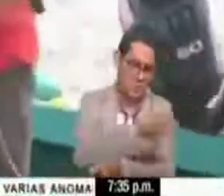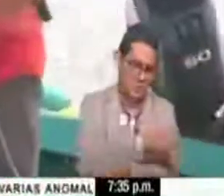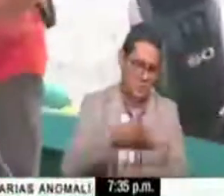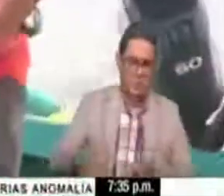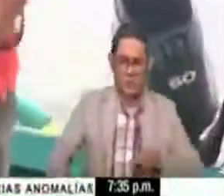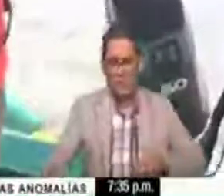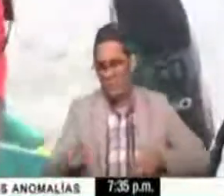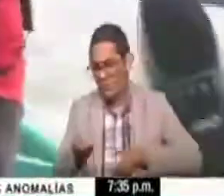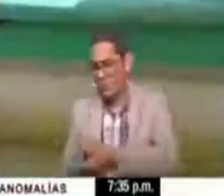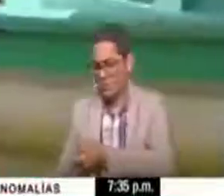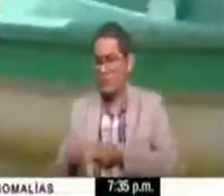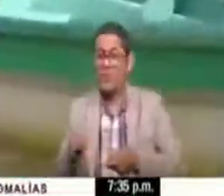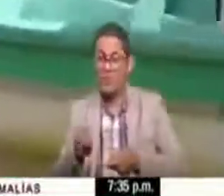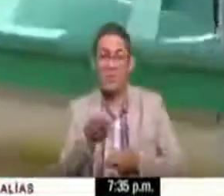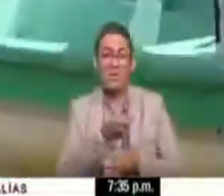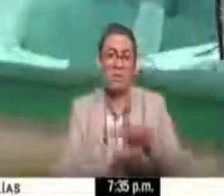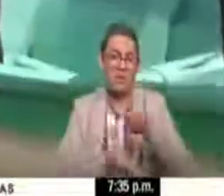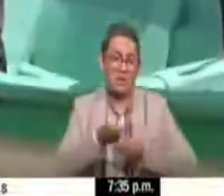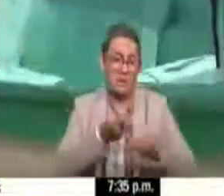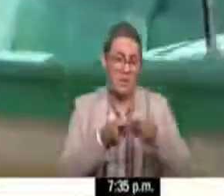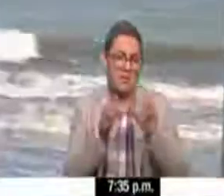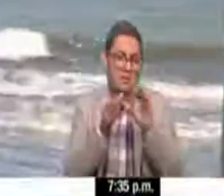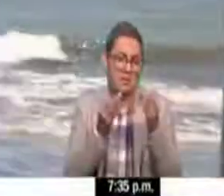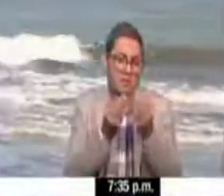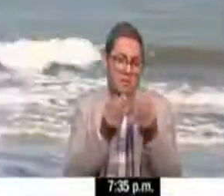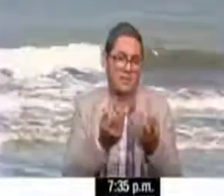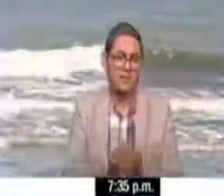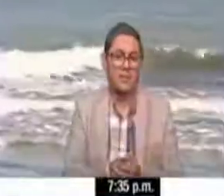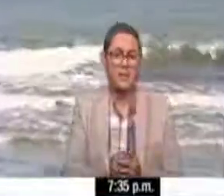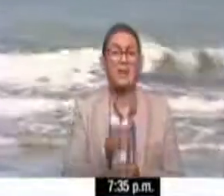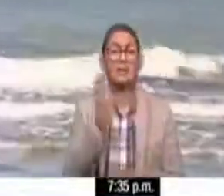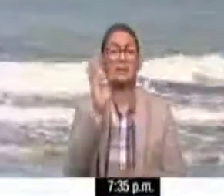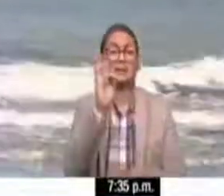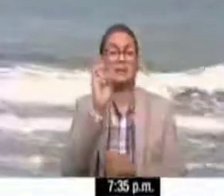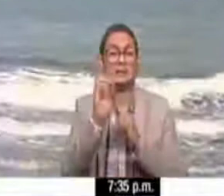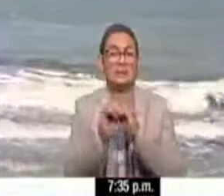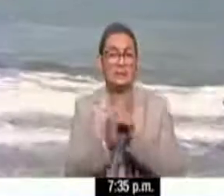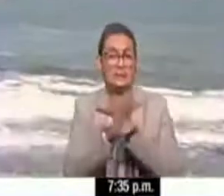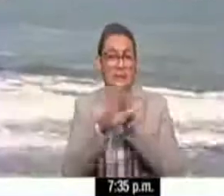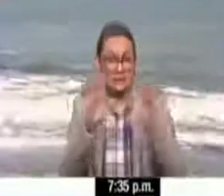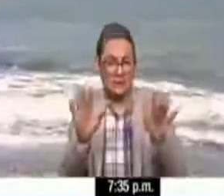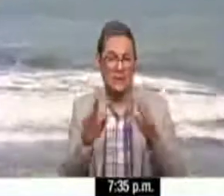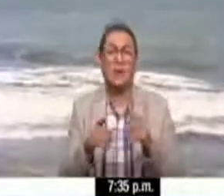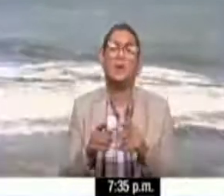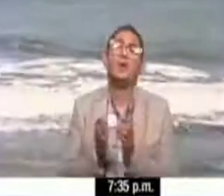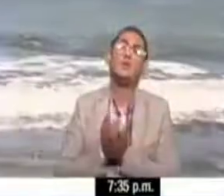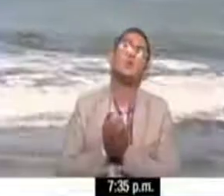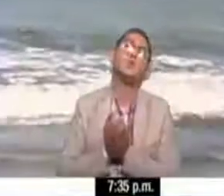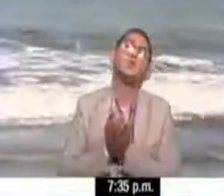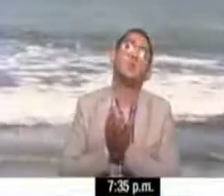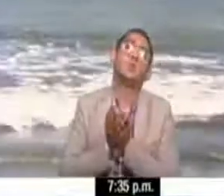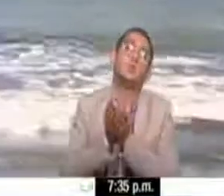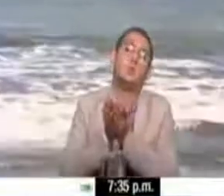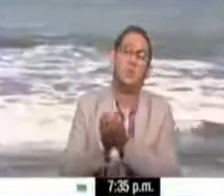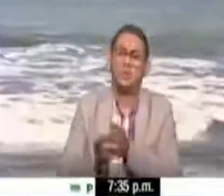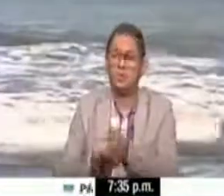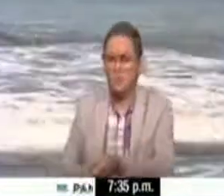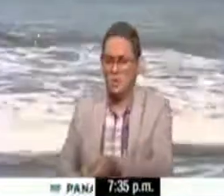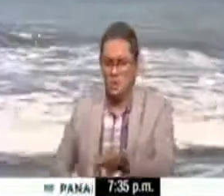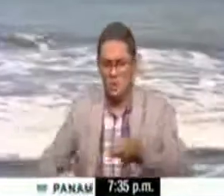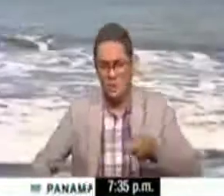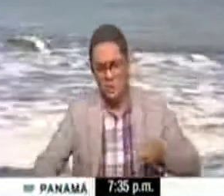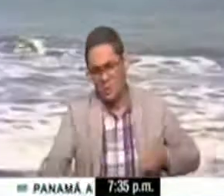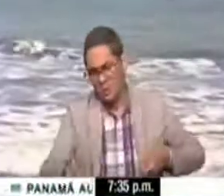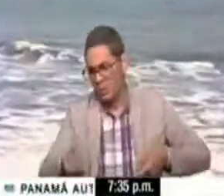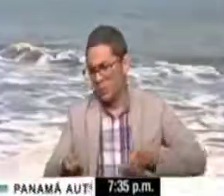el sustento de su familia. Salimos a las 6 de la mañana a sacar los trasmayos y llegamos a las 8